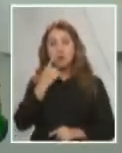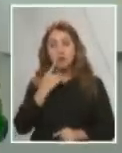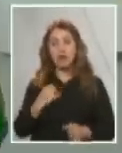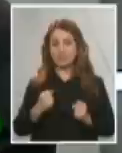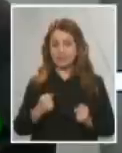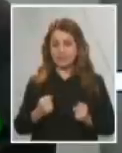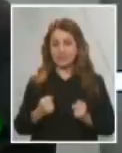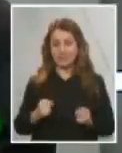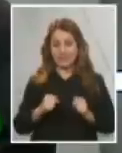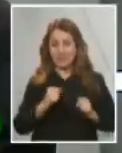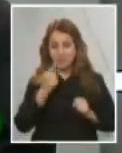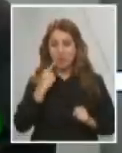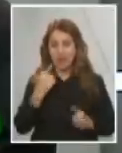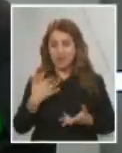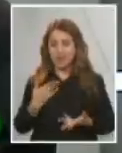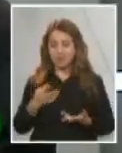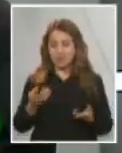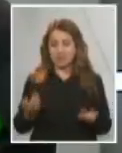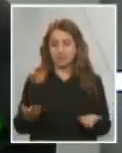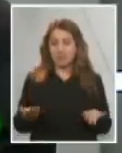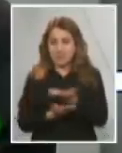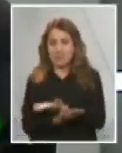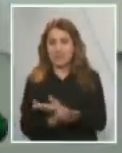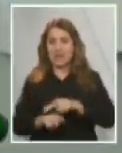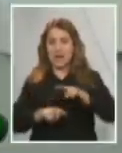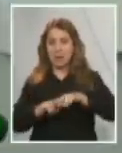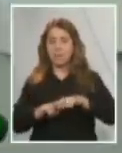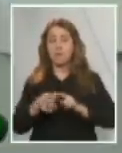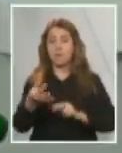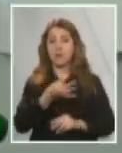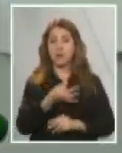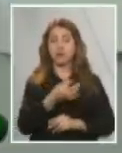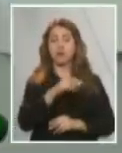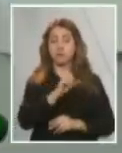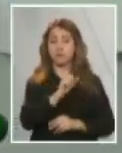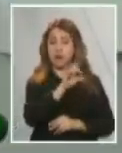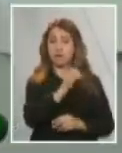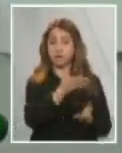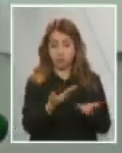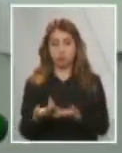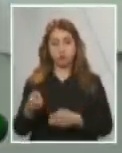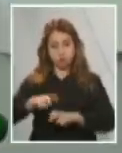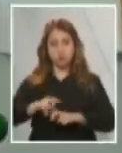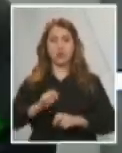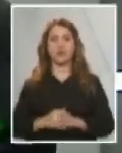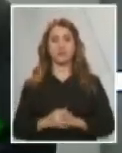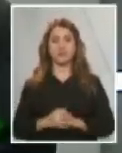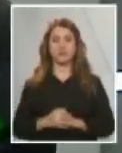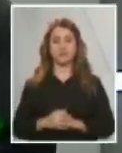probarlo. Uh-huh. Entonces ya me dijo Pablo, súbete.